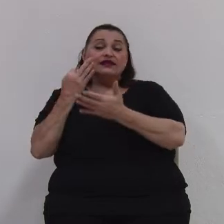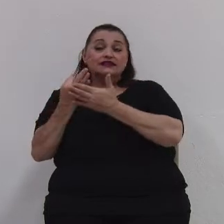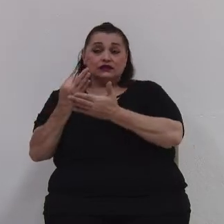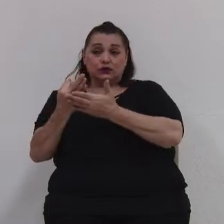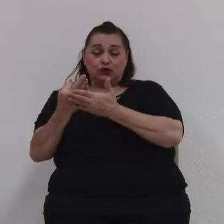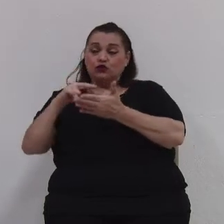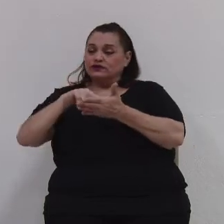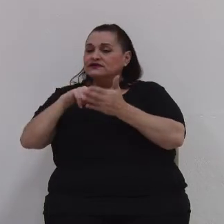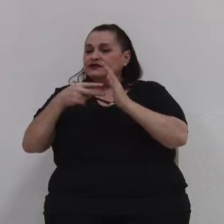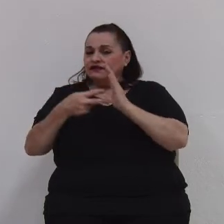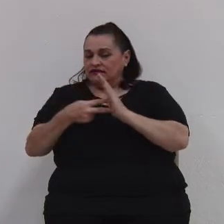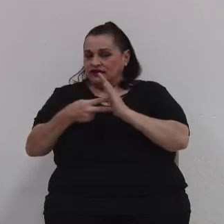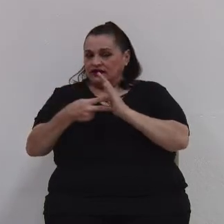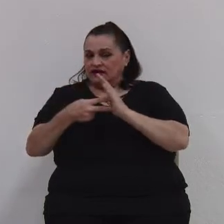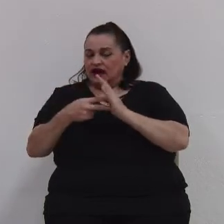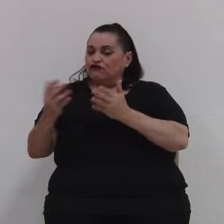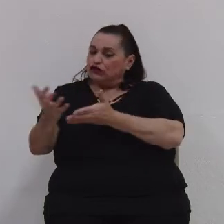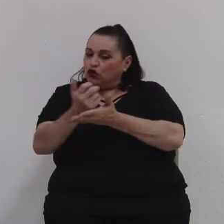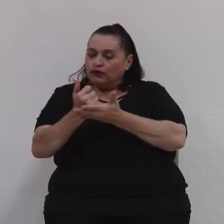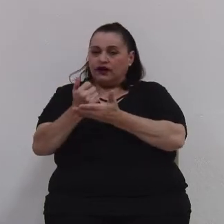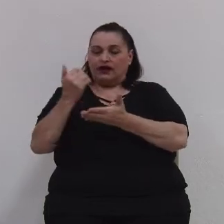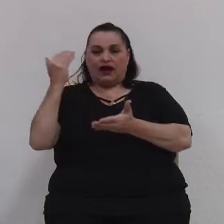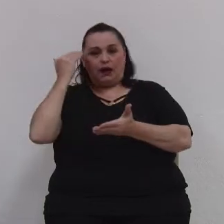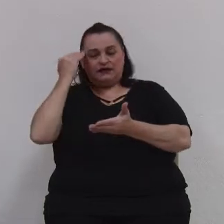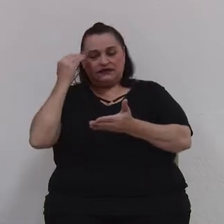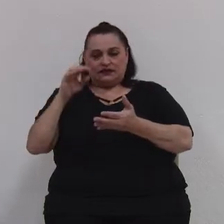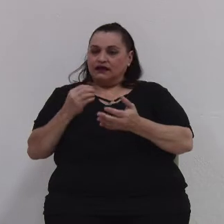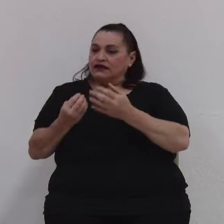lo que significa recuperar la capacidad para actuar.